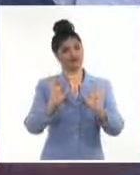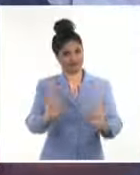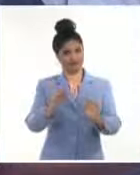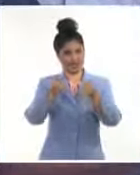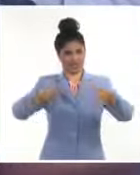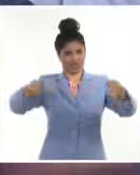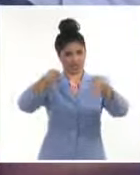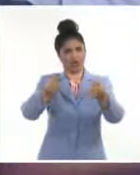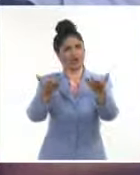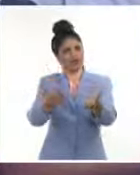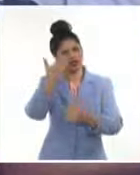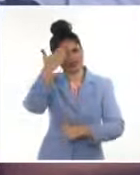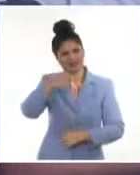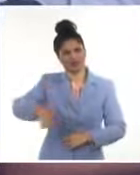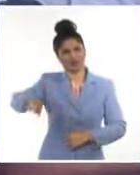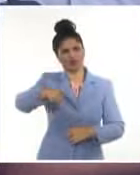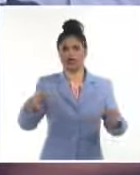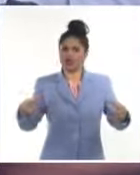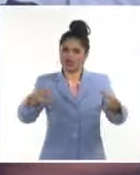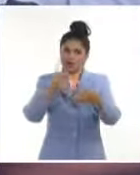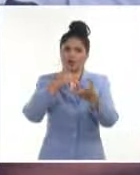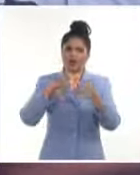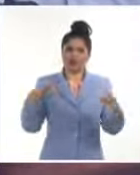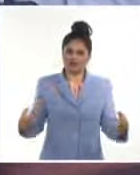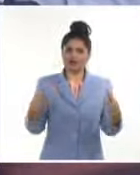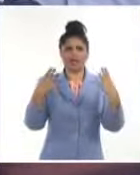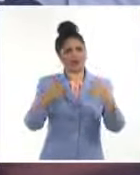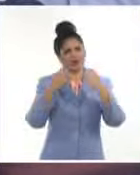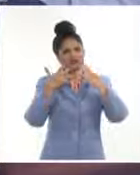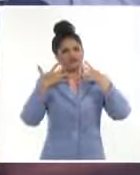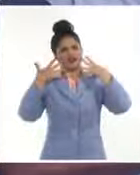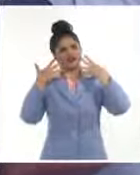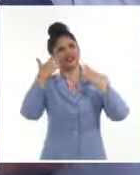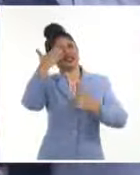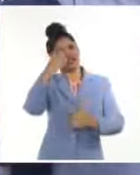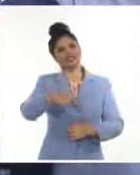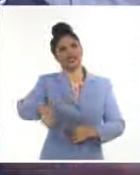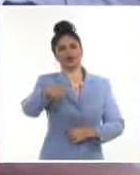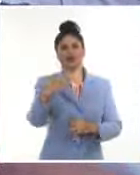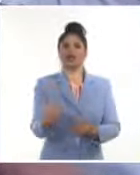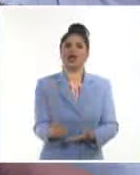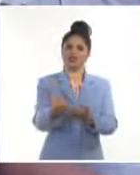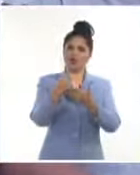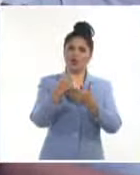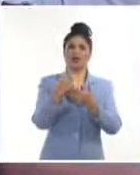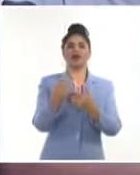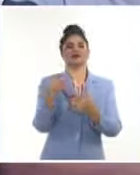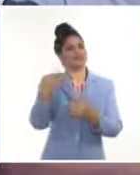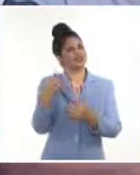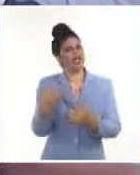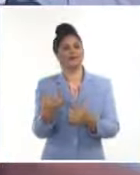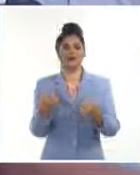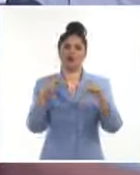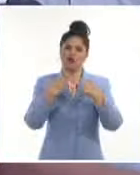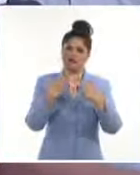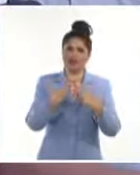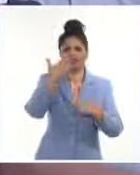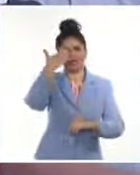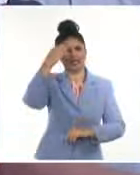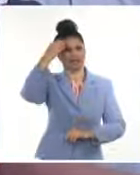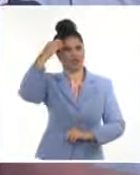Y el equipo entero de Artemisa está sumamente agradecido del gran apoyo que nos han dado. Gracias al